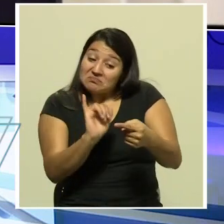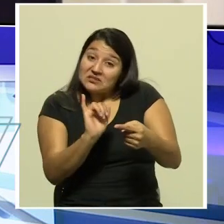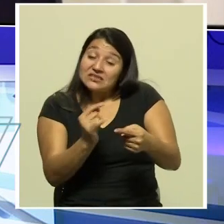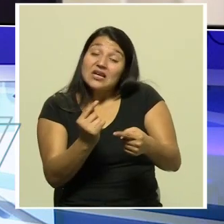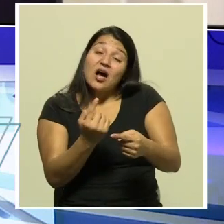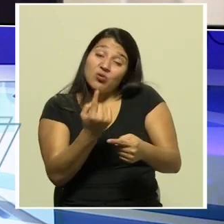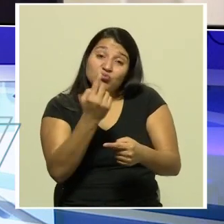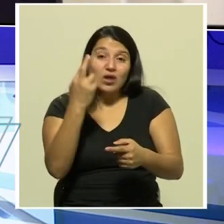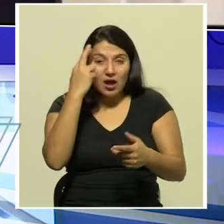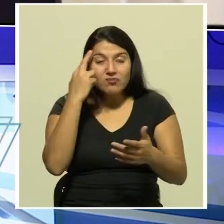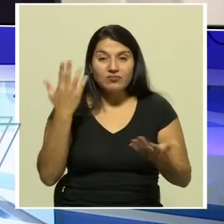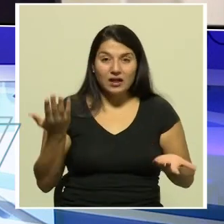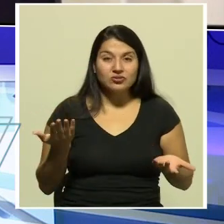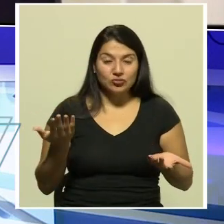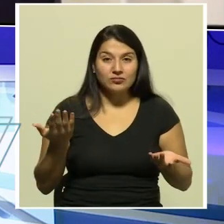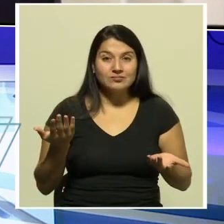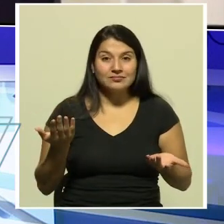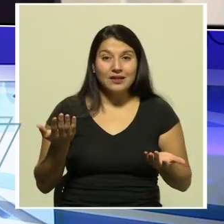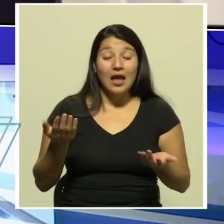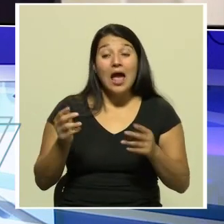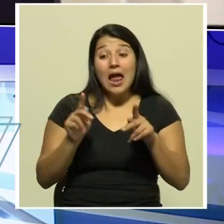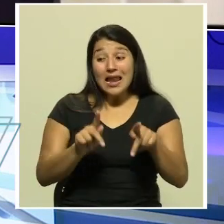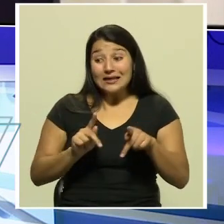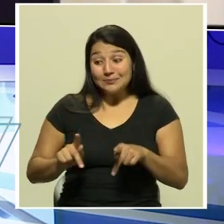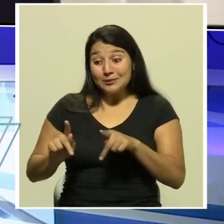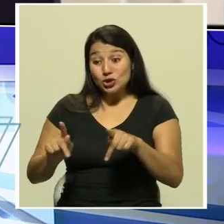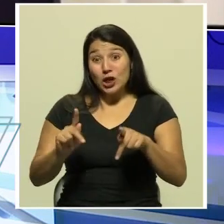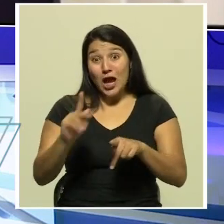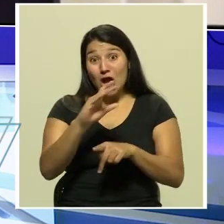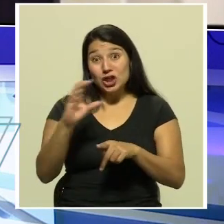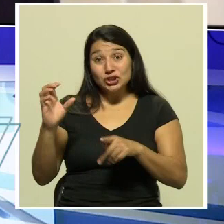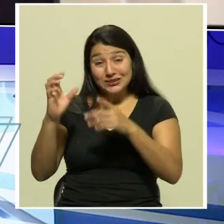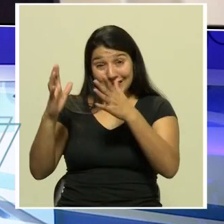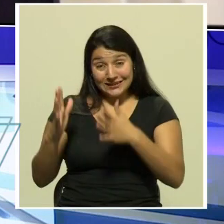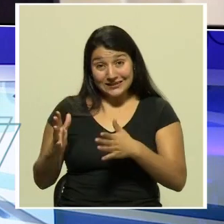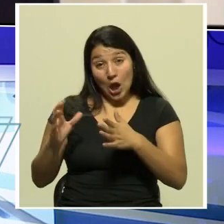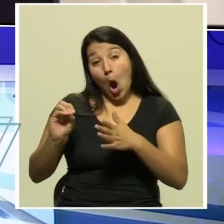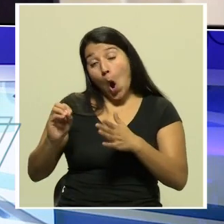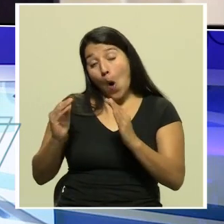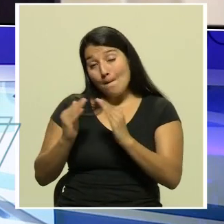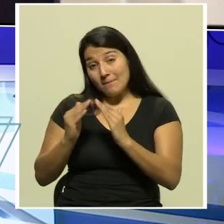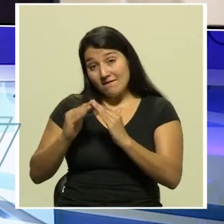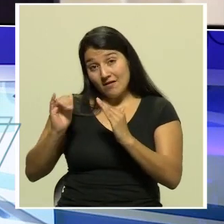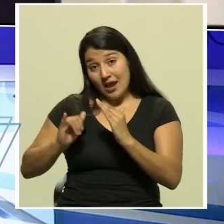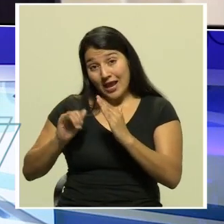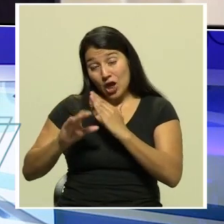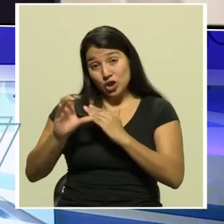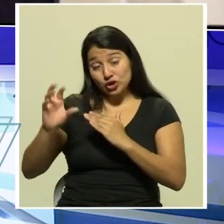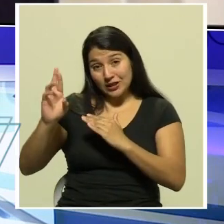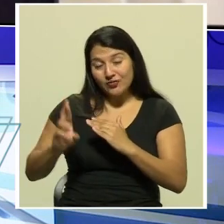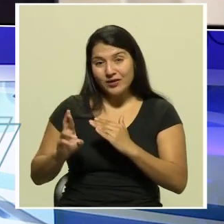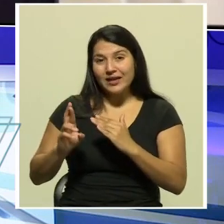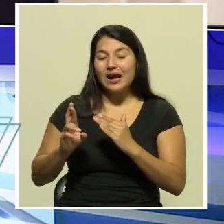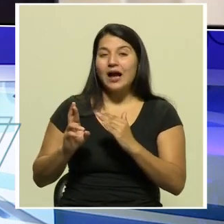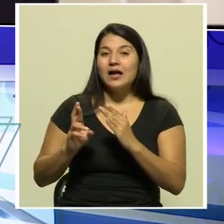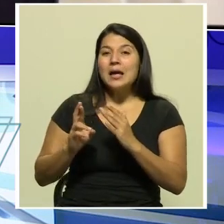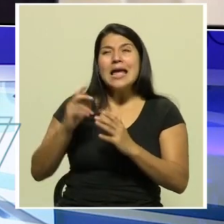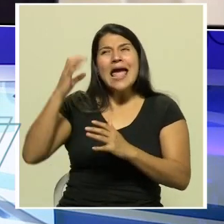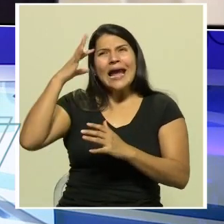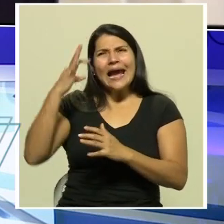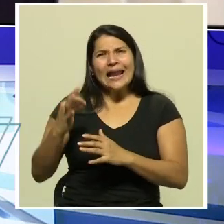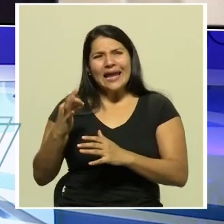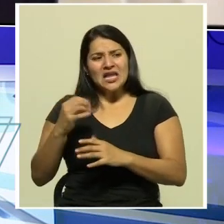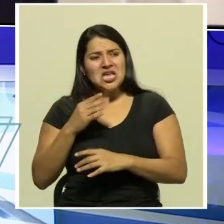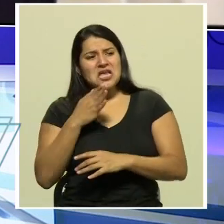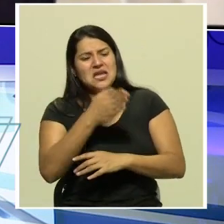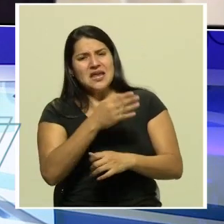razones, es decir, a las personas de la sociedad costarricense se les hace un abuso, la práctica de la cosecha